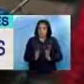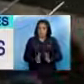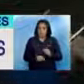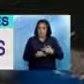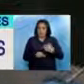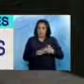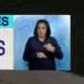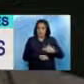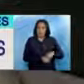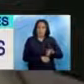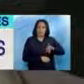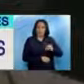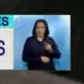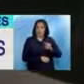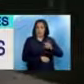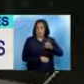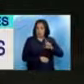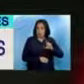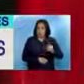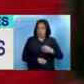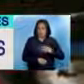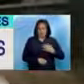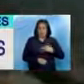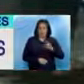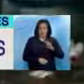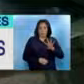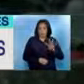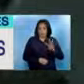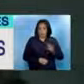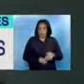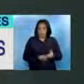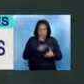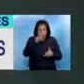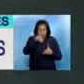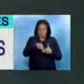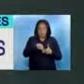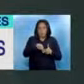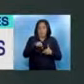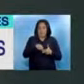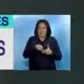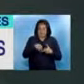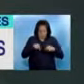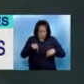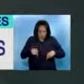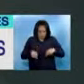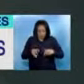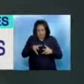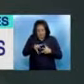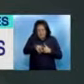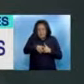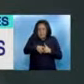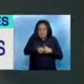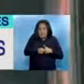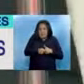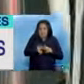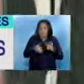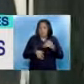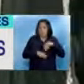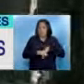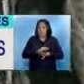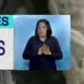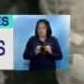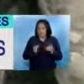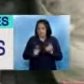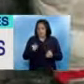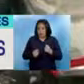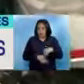Junior Guevara, de solo 24 años, quedó atrapado por las piernas dentro de la carrocería de este vehículo.